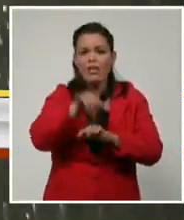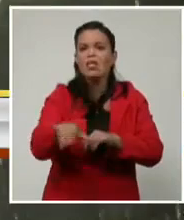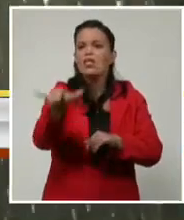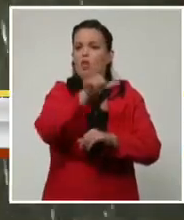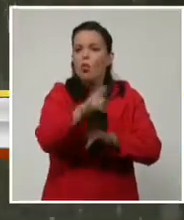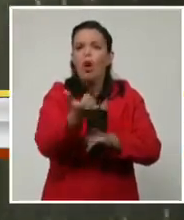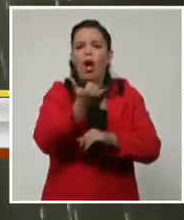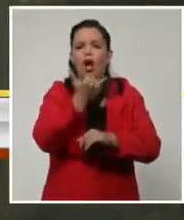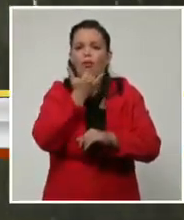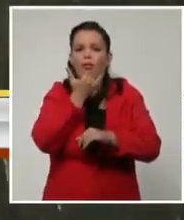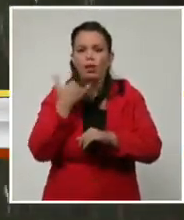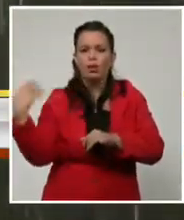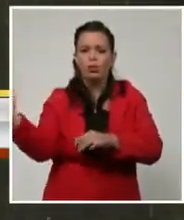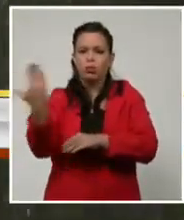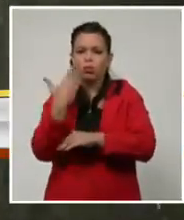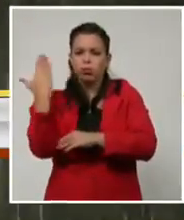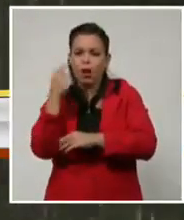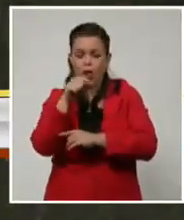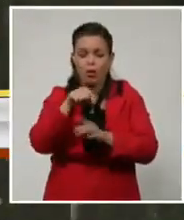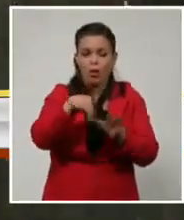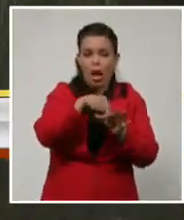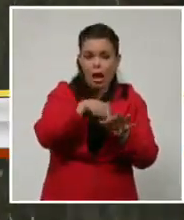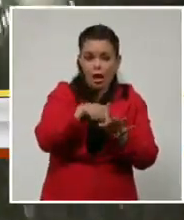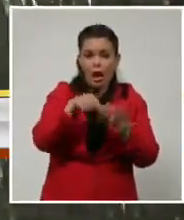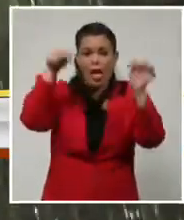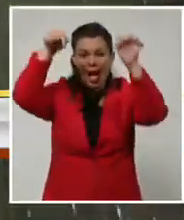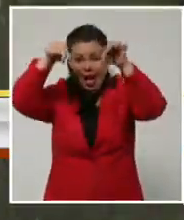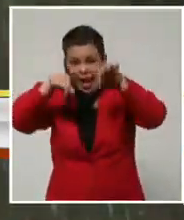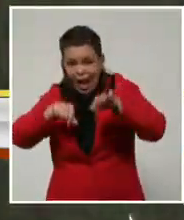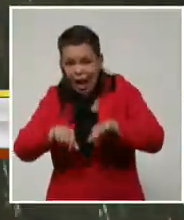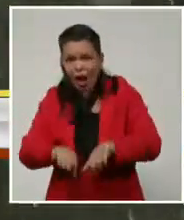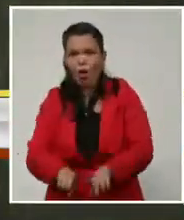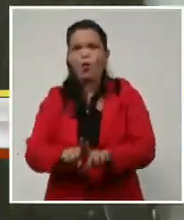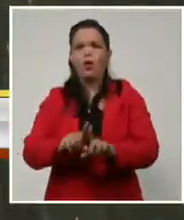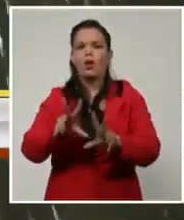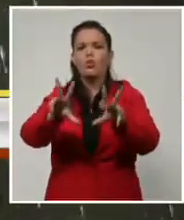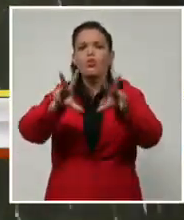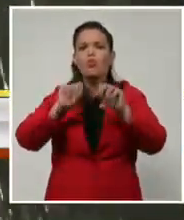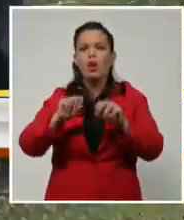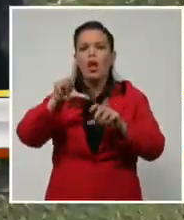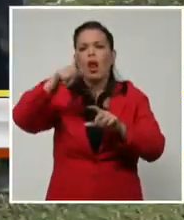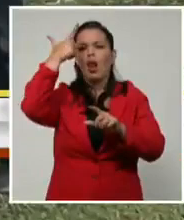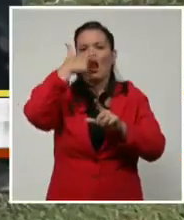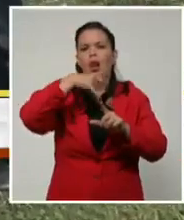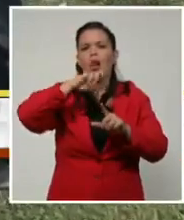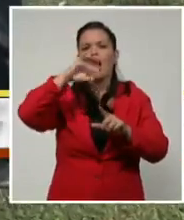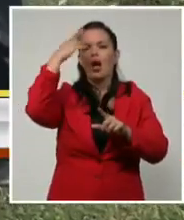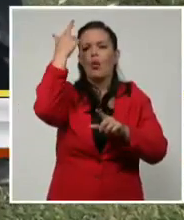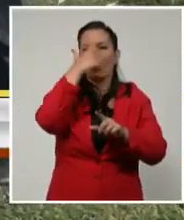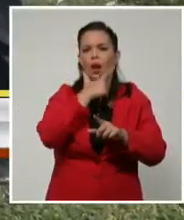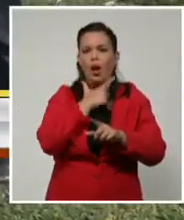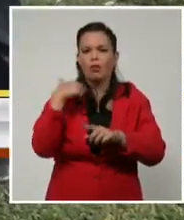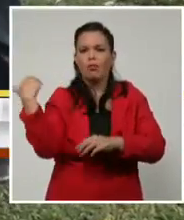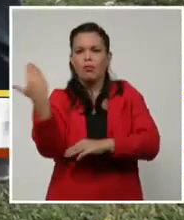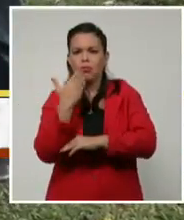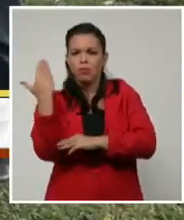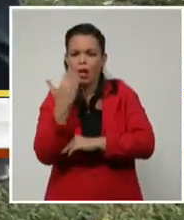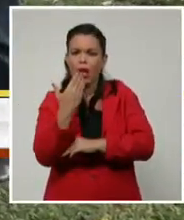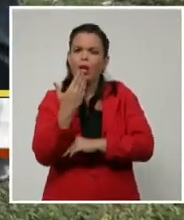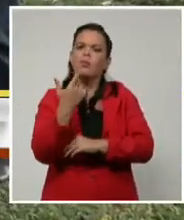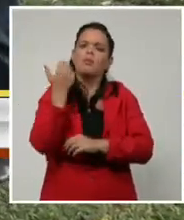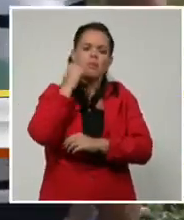especial laura fue menos agresiva sobre suelo dinero así lo constató el